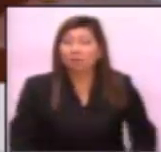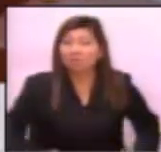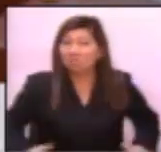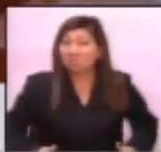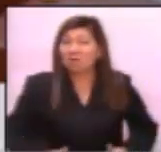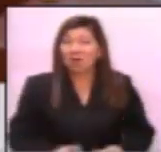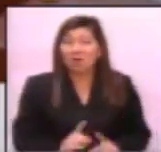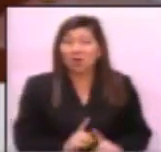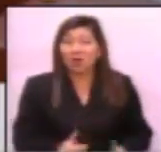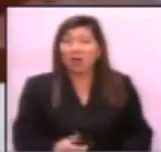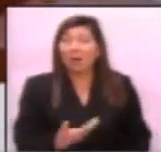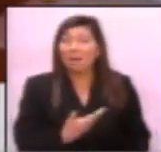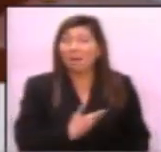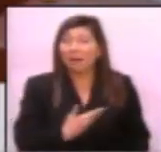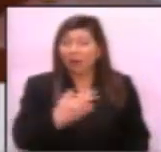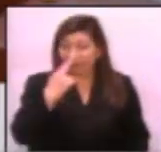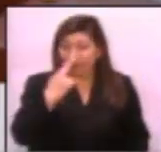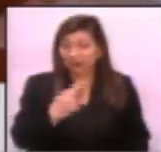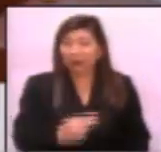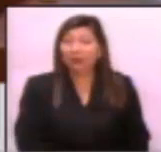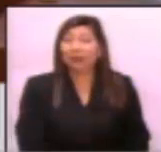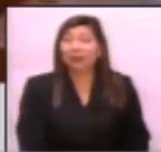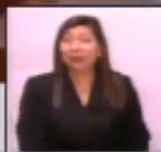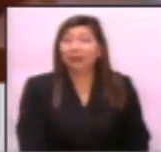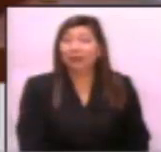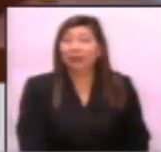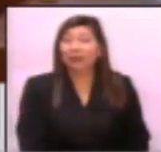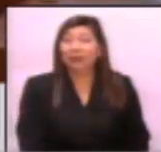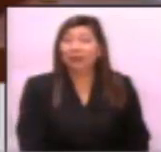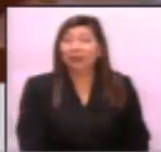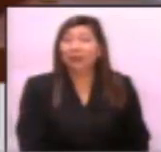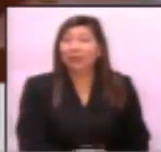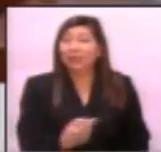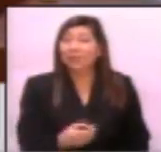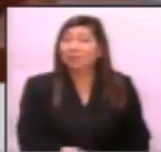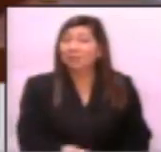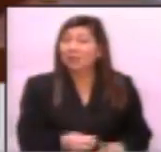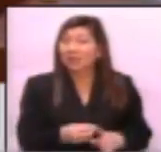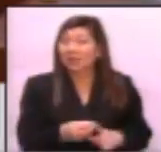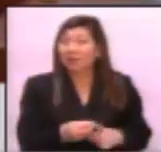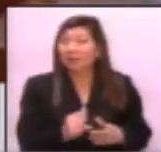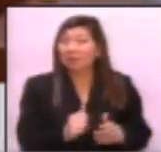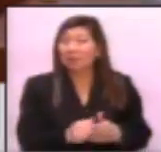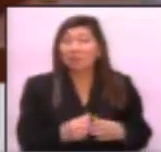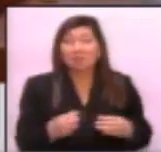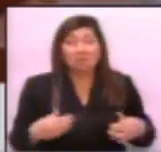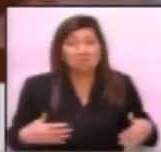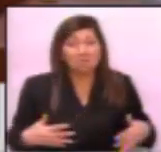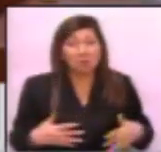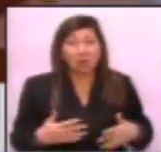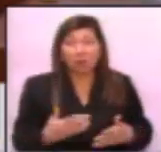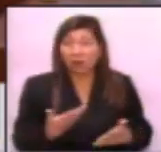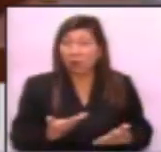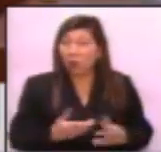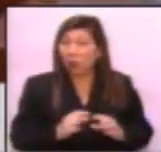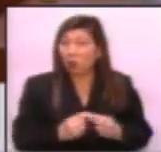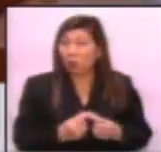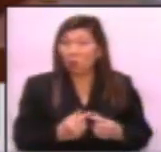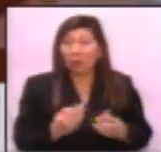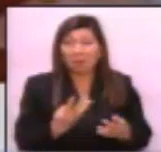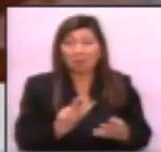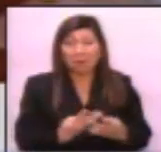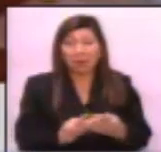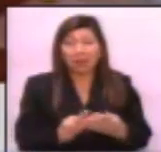bolsillos. Y el presidente honrando, el presidente Paniagua honrando ese principio, metió muchos del grupo de ustedes a la